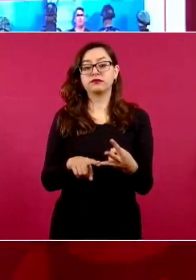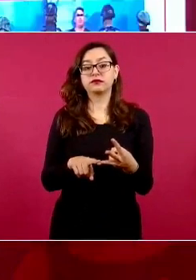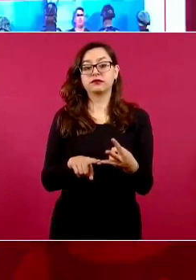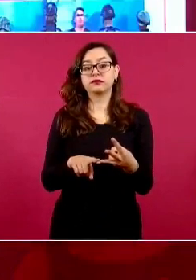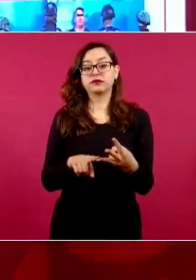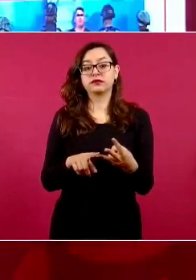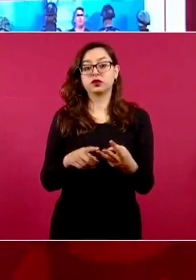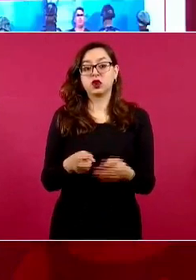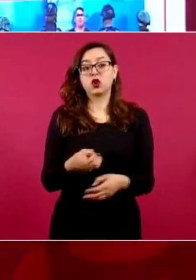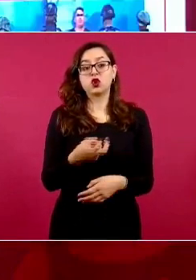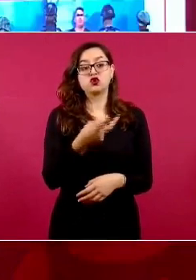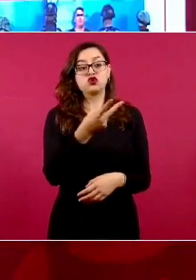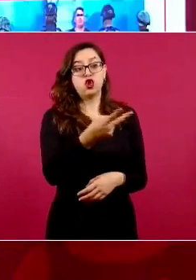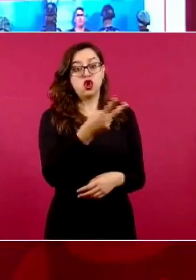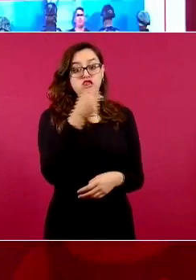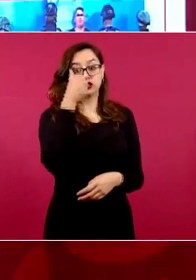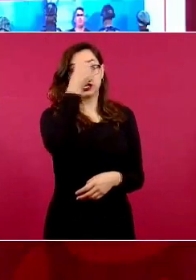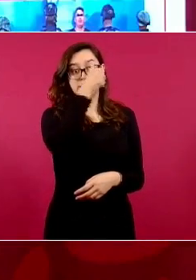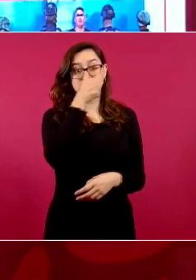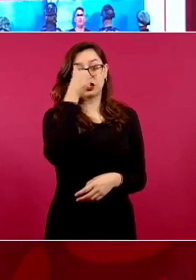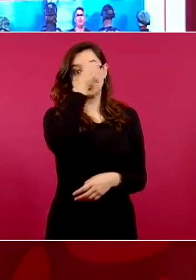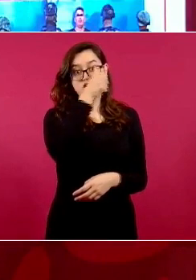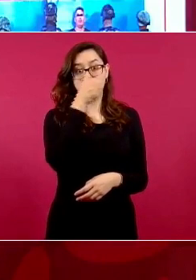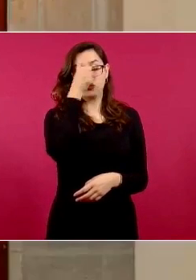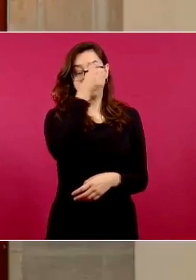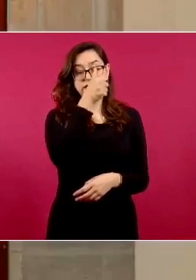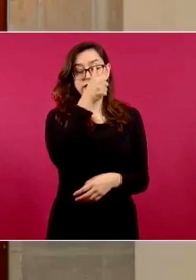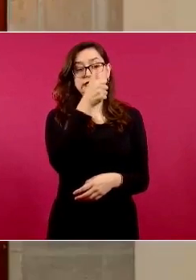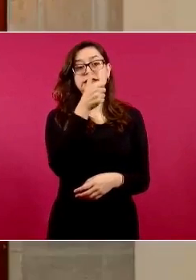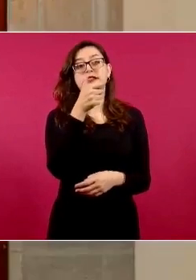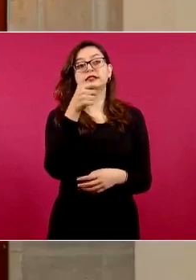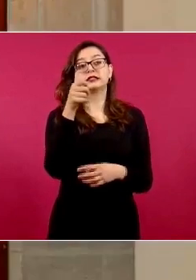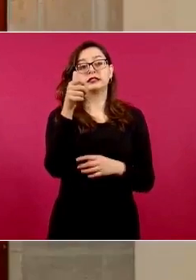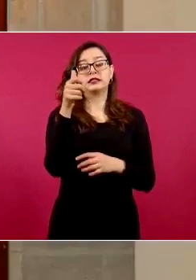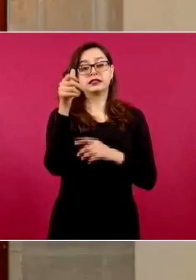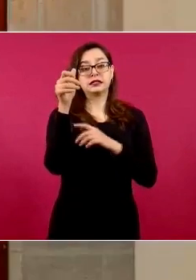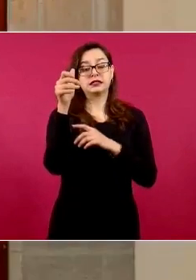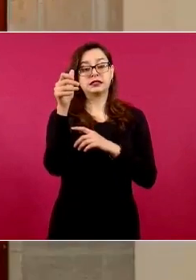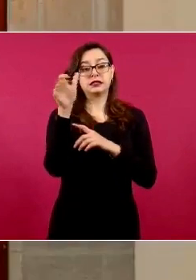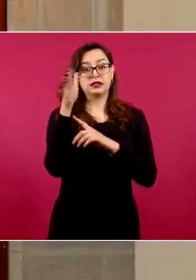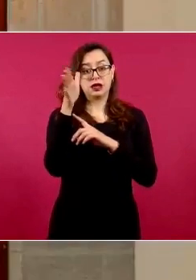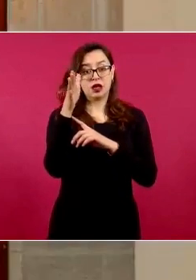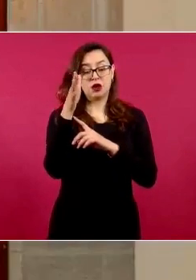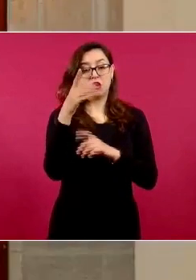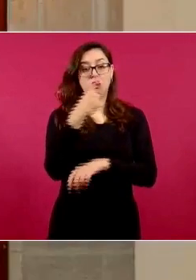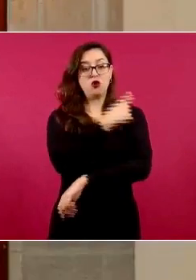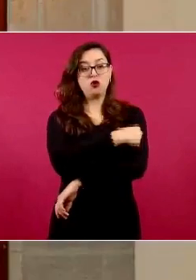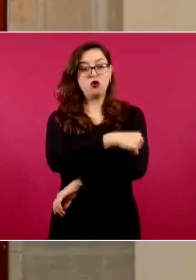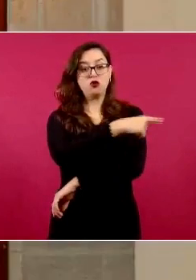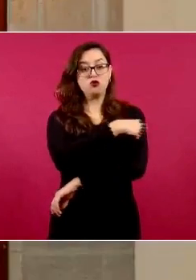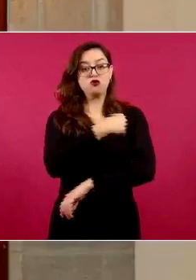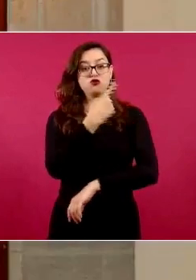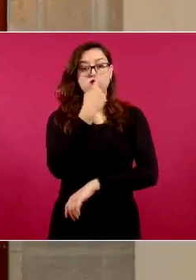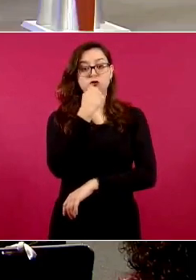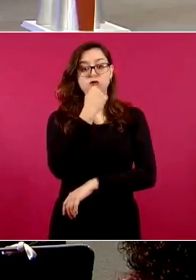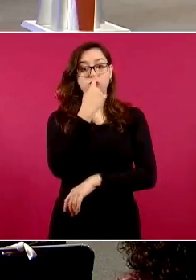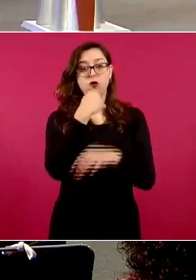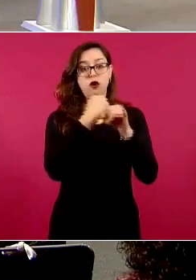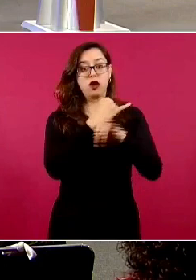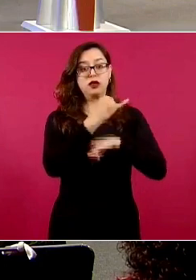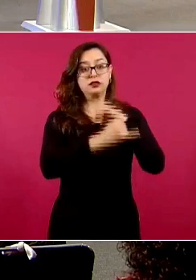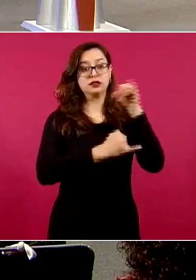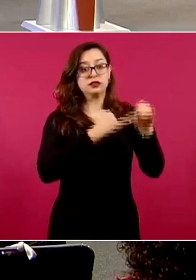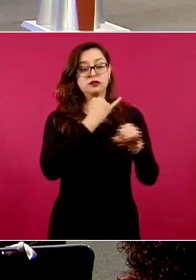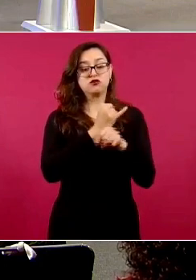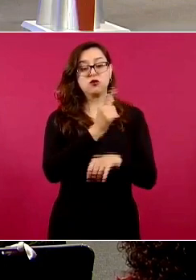cometidos contra 2 sacerdotes, un paramédico de la organización Cruz Roja Internacional y de